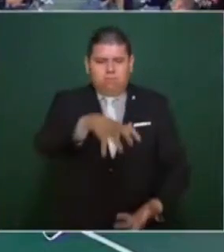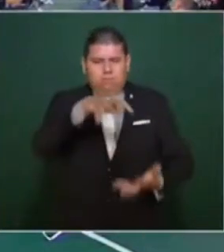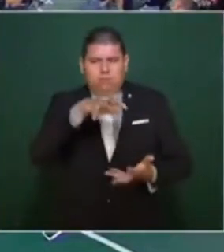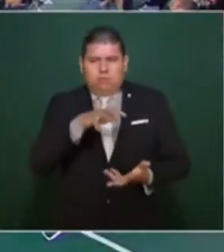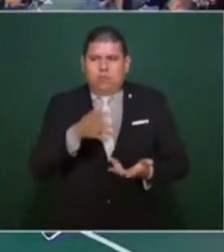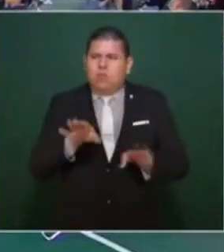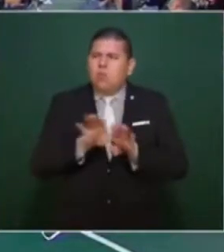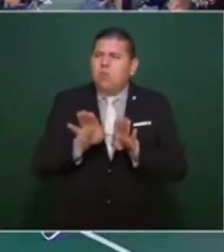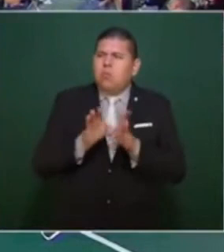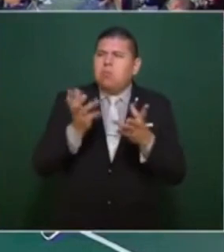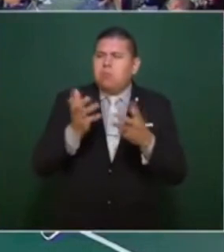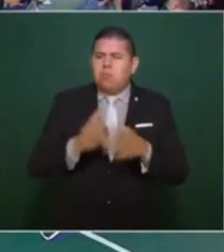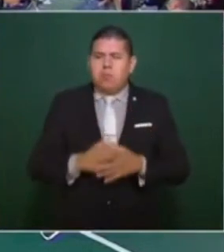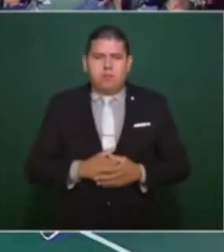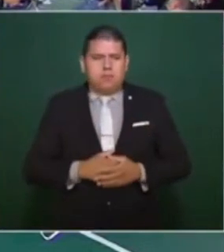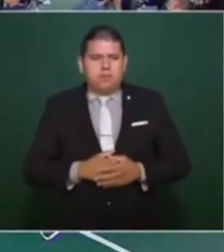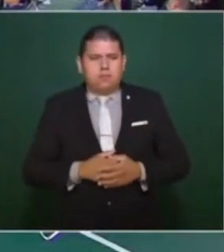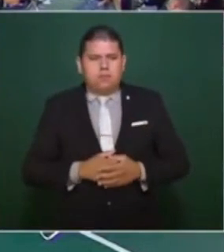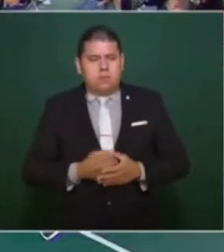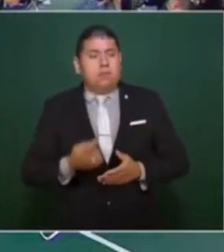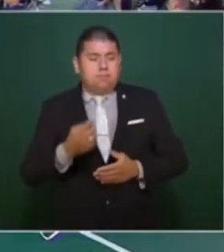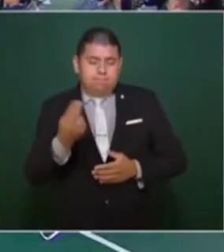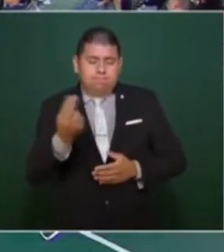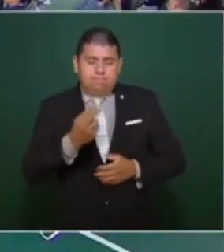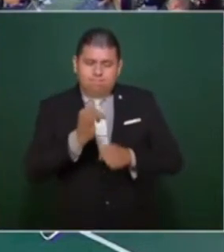que hacer la investigación.